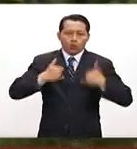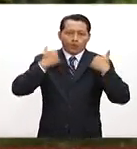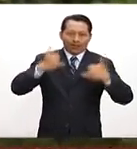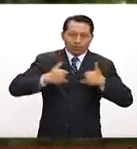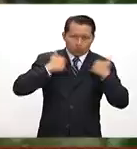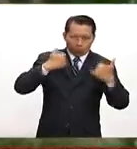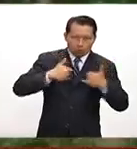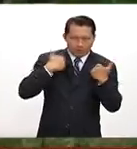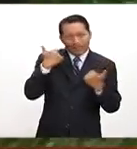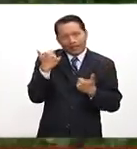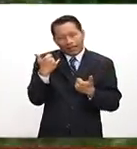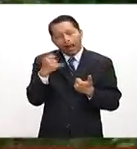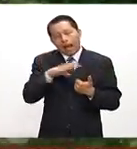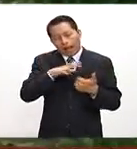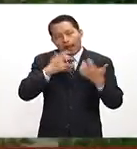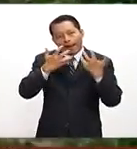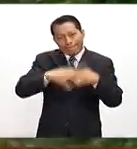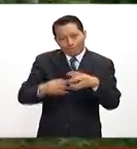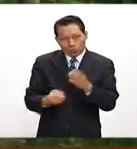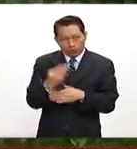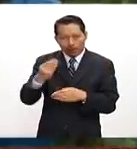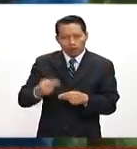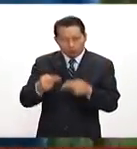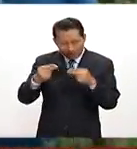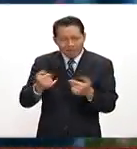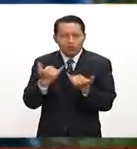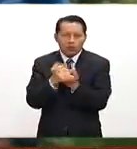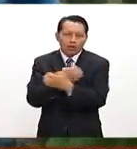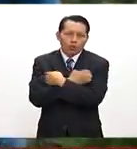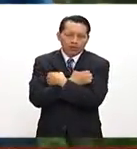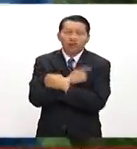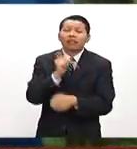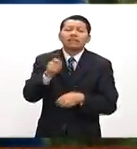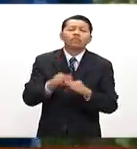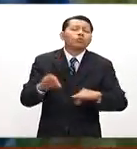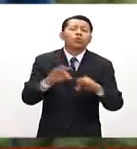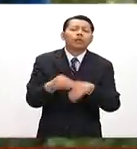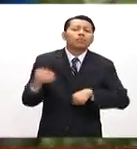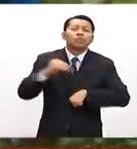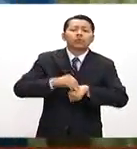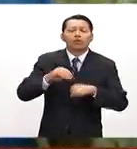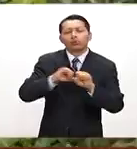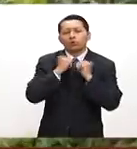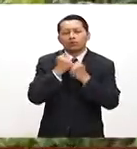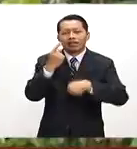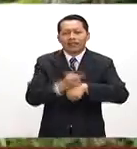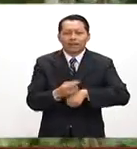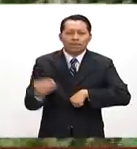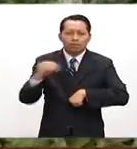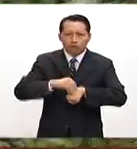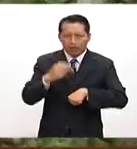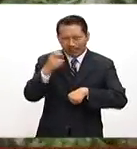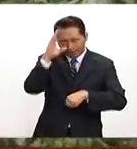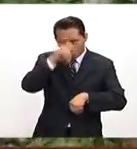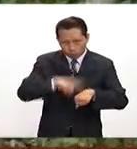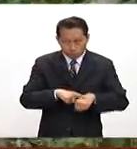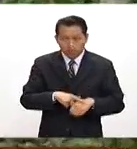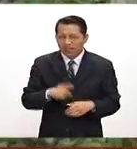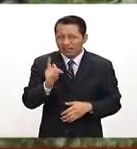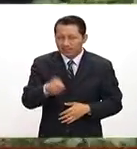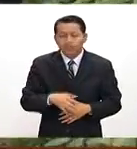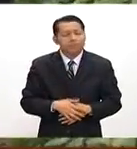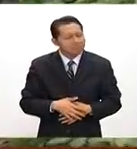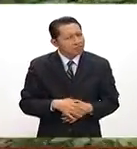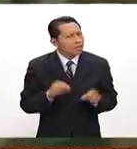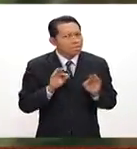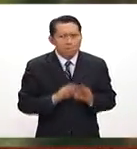van de la mano. ¿Qué tan importante es establecer esta cultura del emprendimiento en una sociedad? Es fundamental.